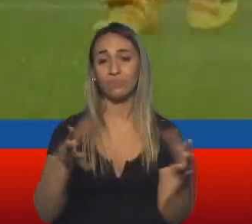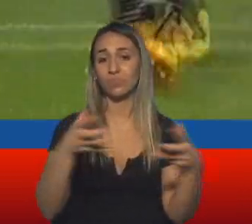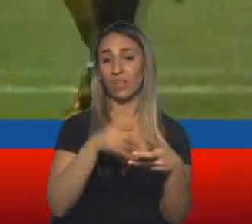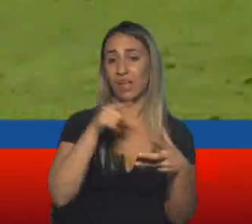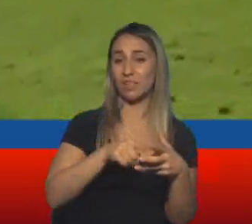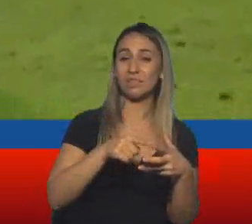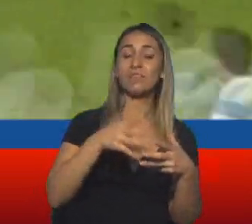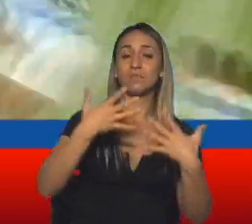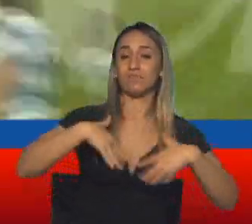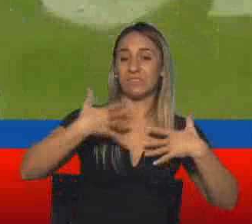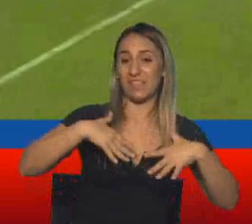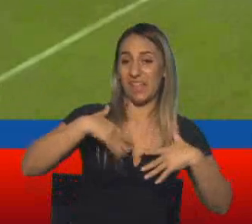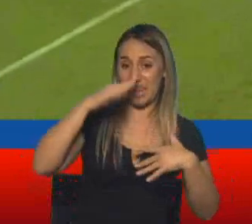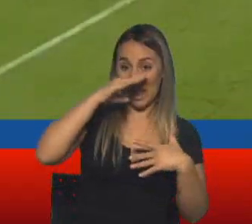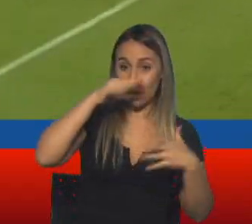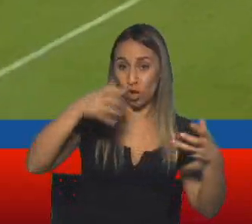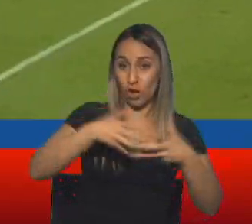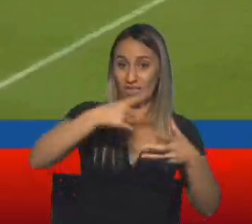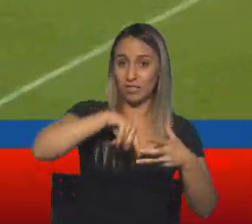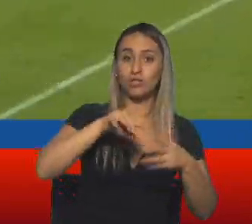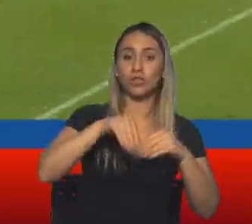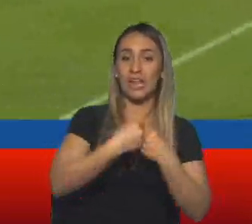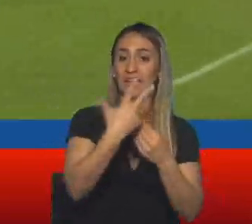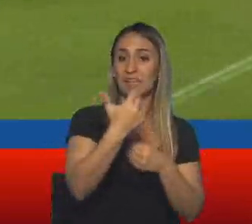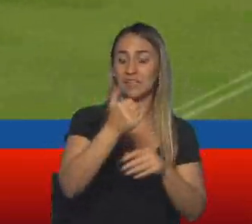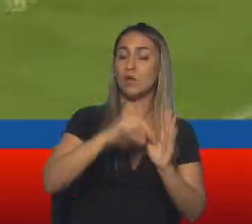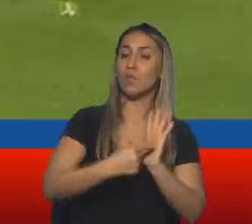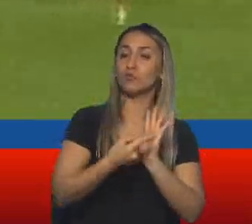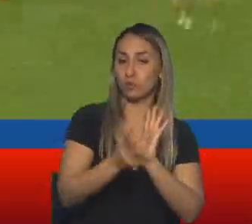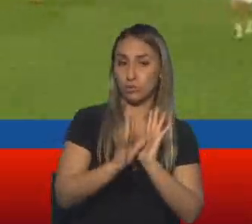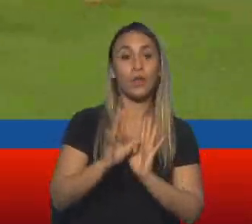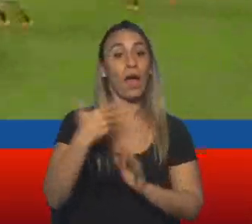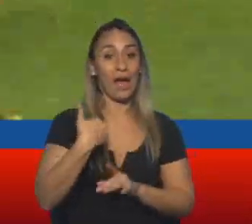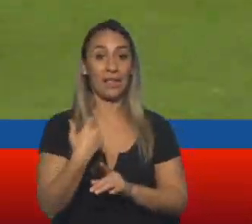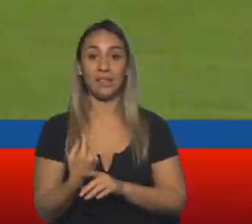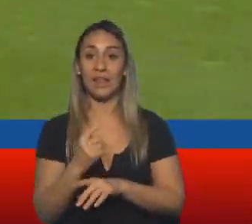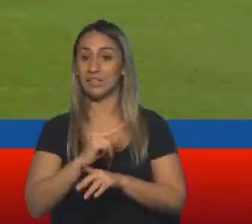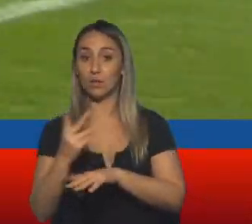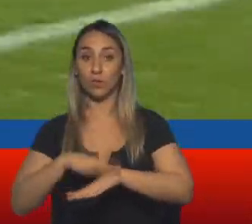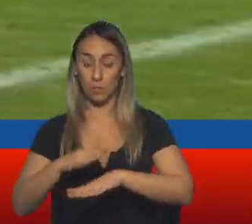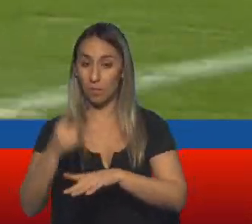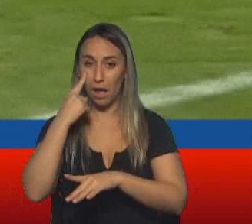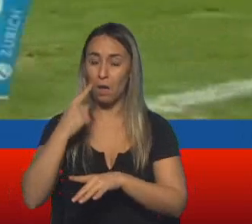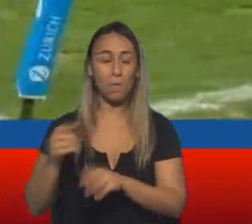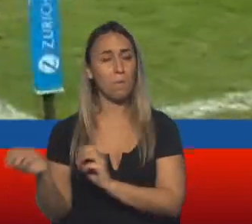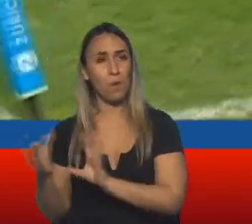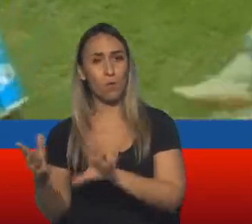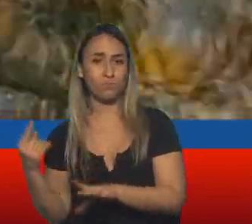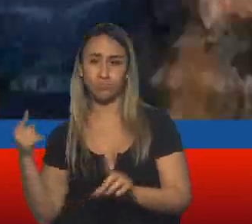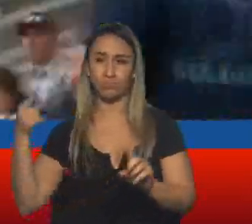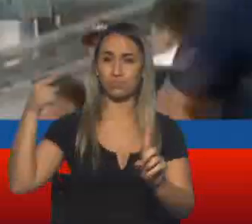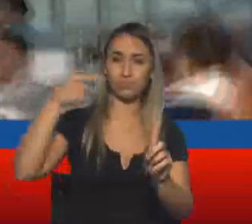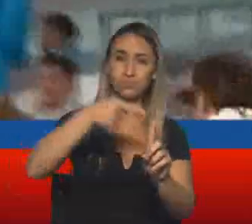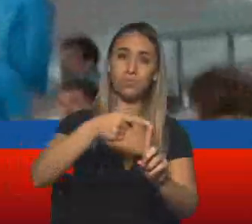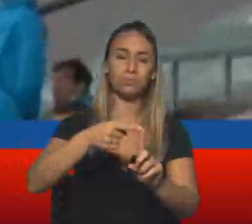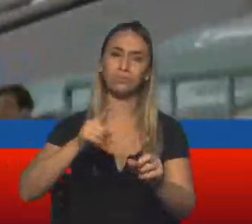36 los puntos que marcaron los hombres de negro. Pero Argentina en el segundo tiempo, mira, esta es la gran jugada con este kick cruzado